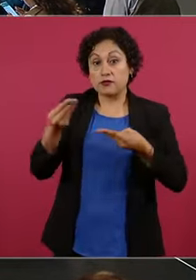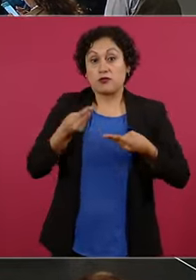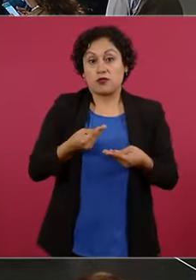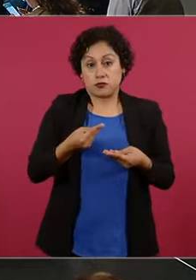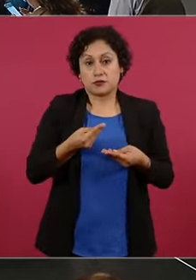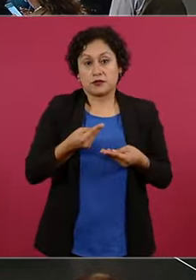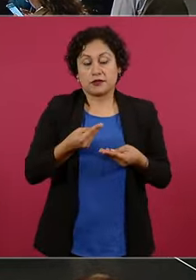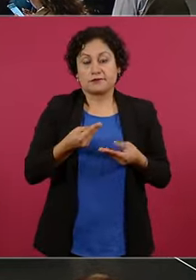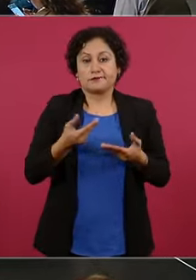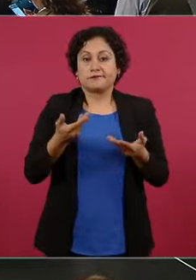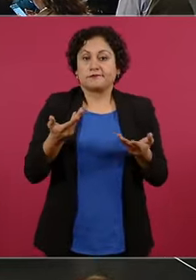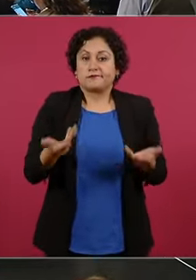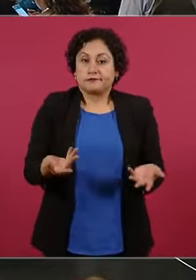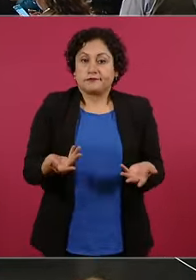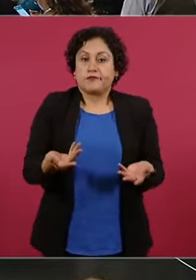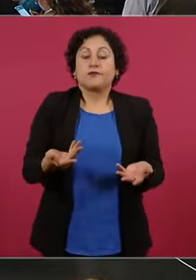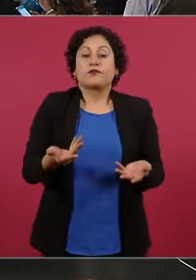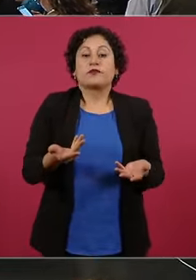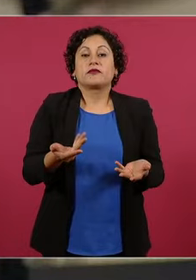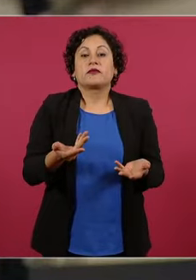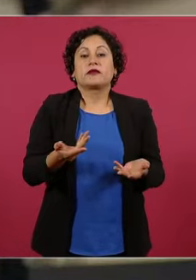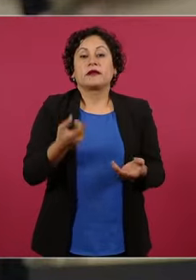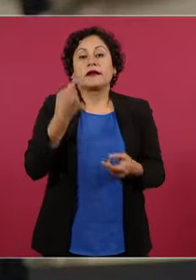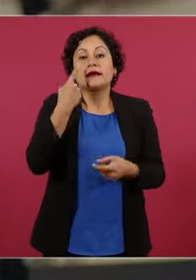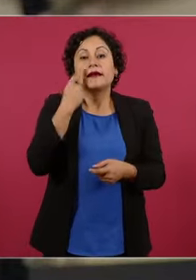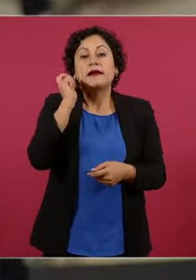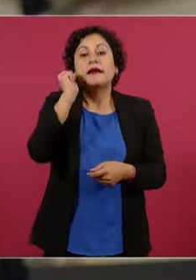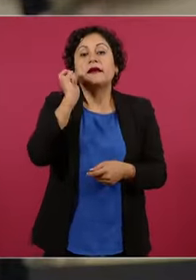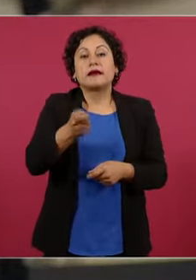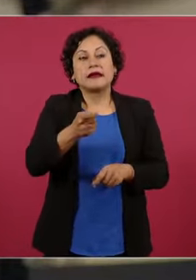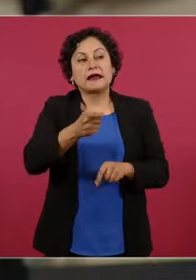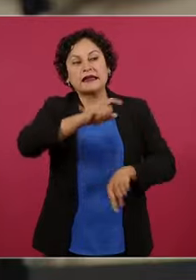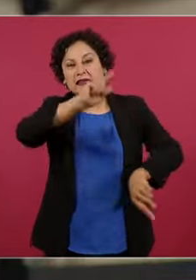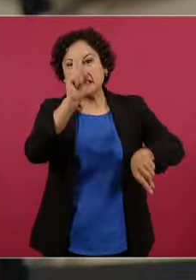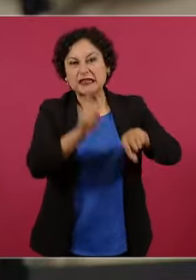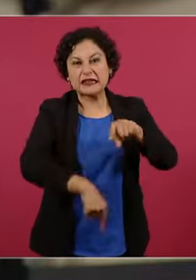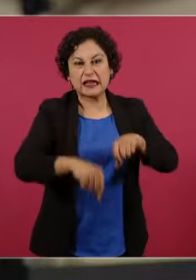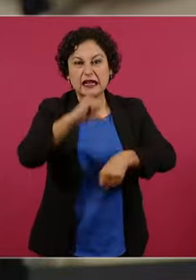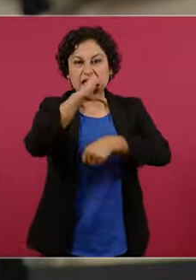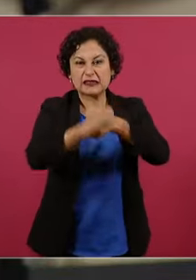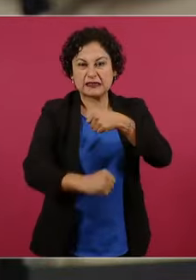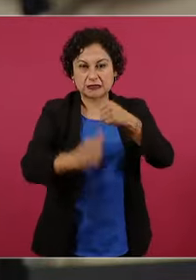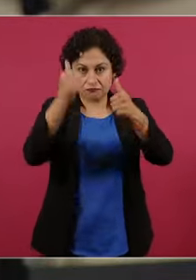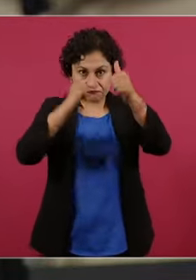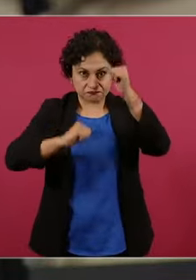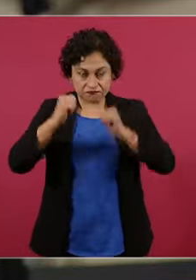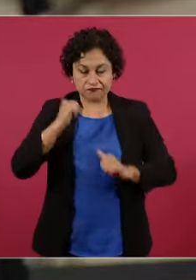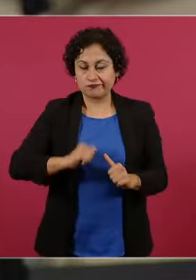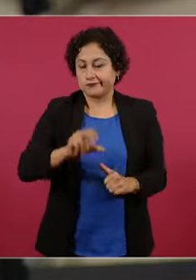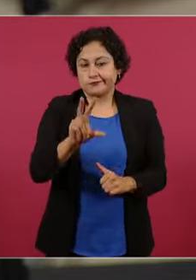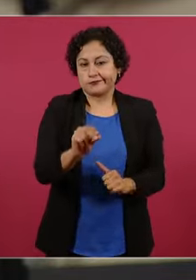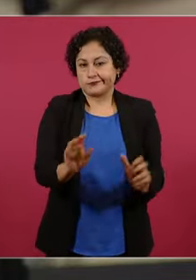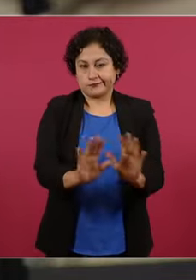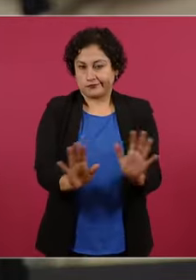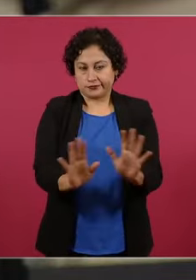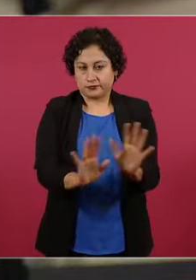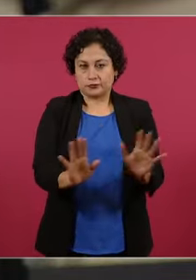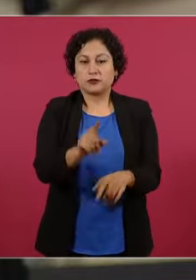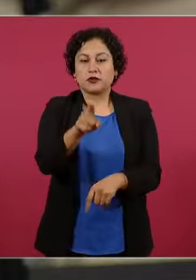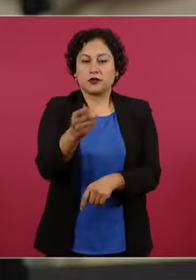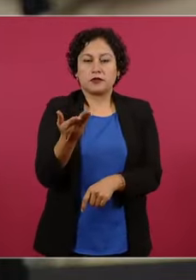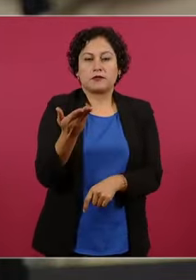de atacar a lo mejor esta profesión, es simplemente le piden que pongan atención a este tema. Existen